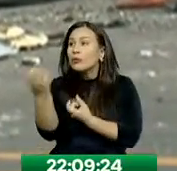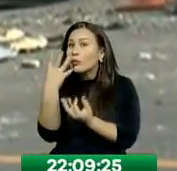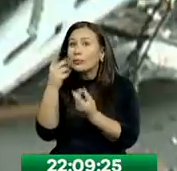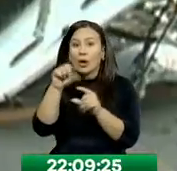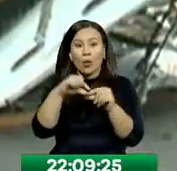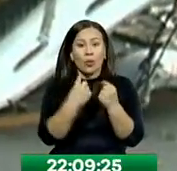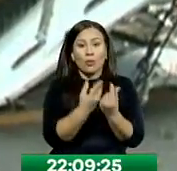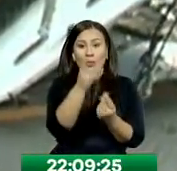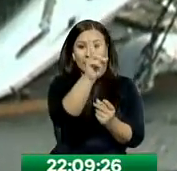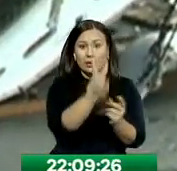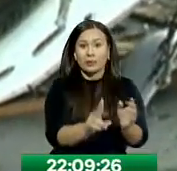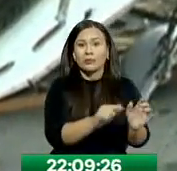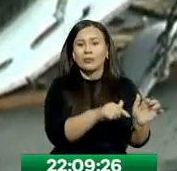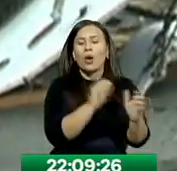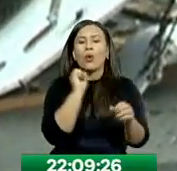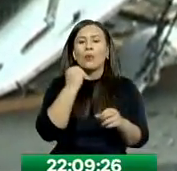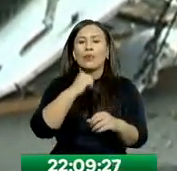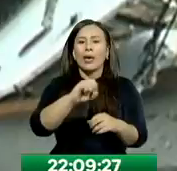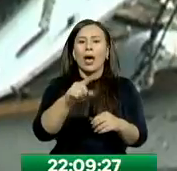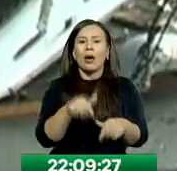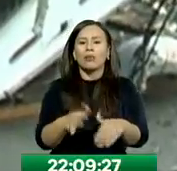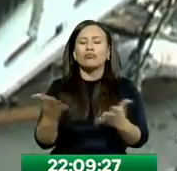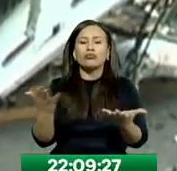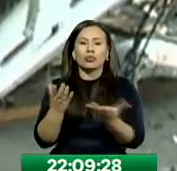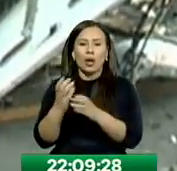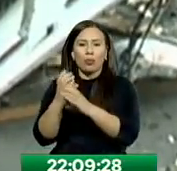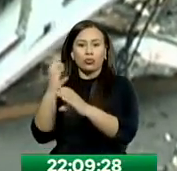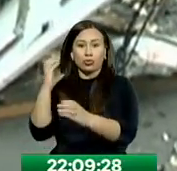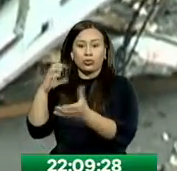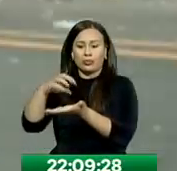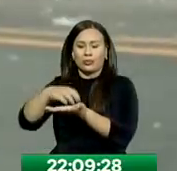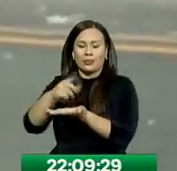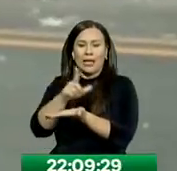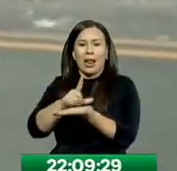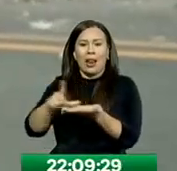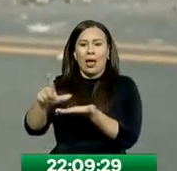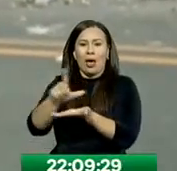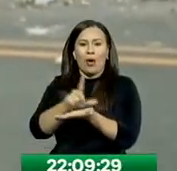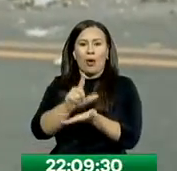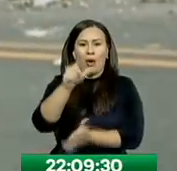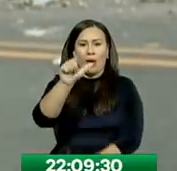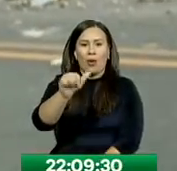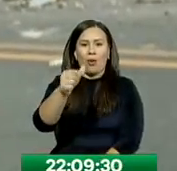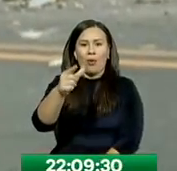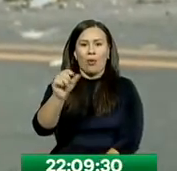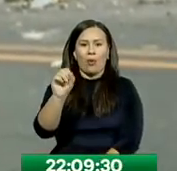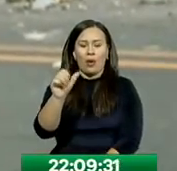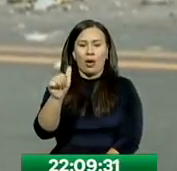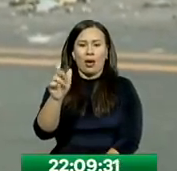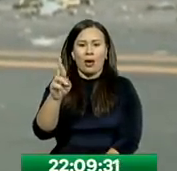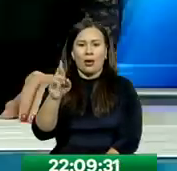de venezolanos habría tomado el bus en la uah agrio provincia de sucumbíos en jet informó adriana rojas